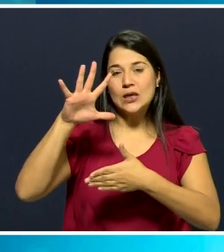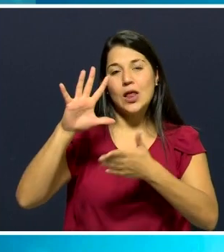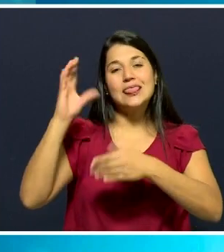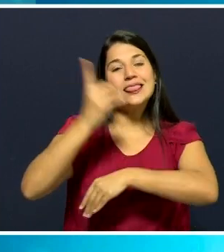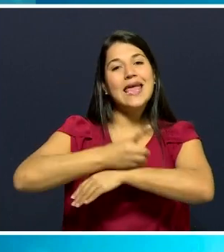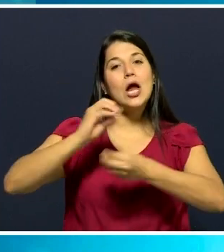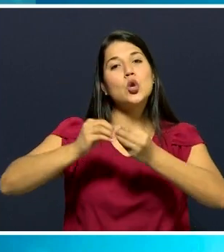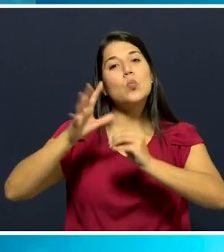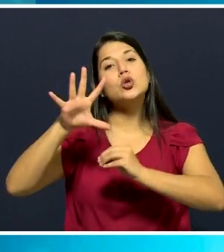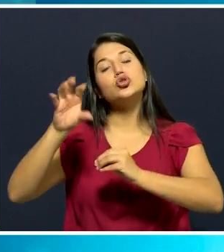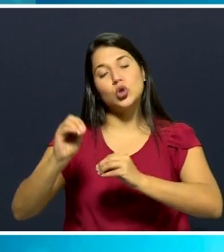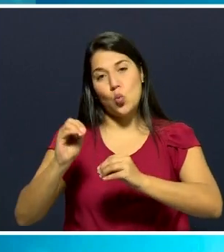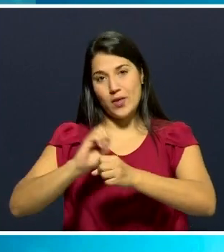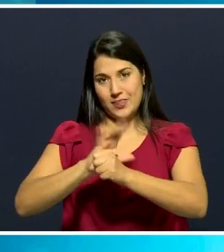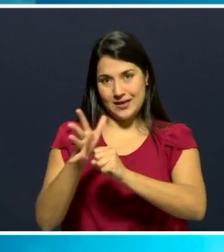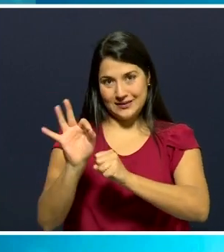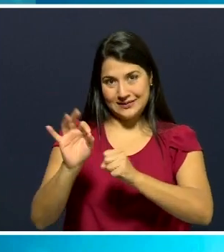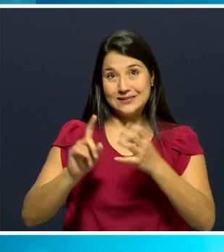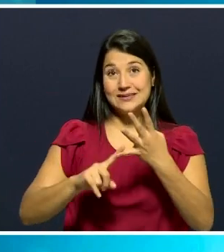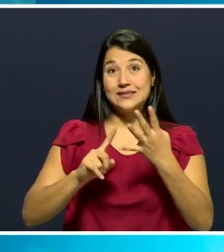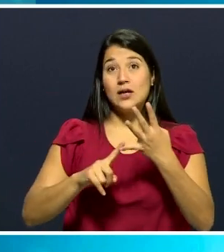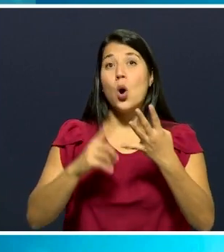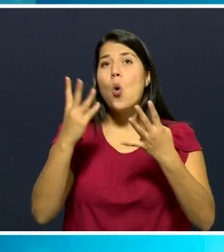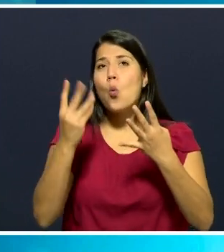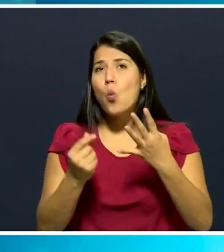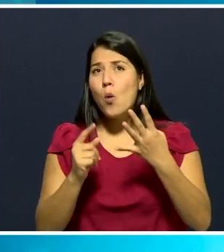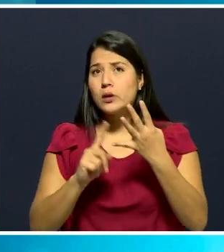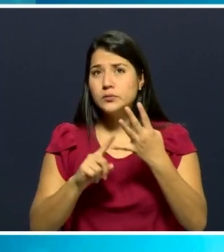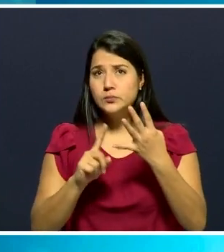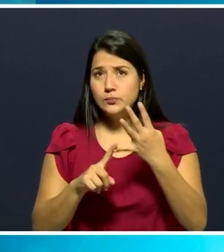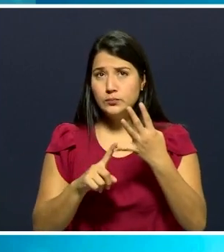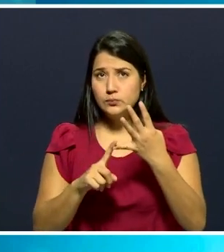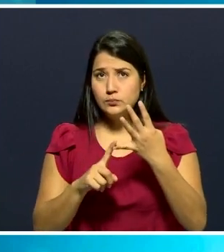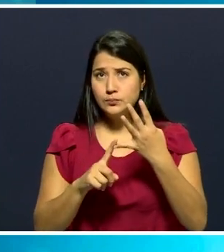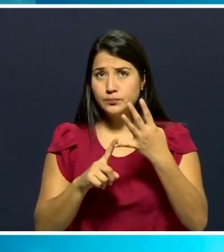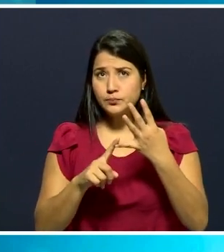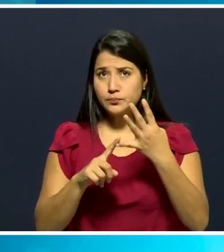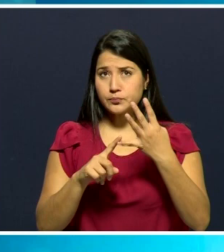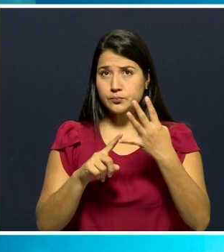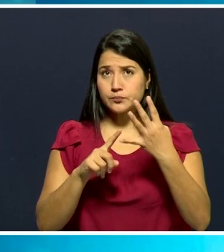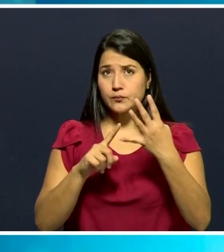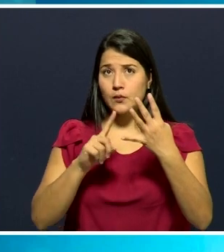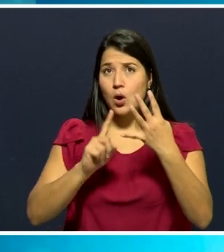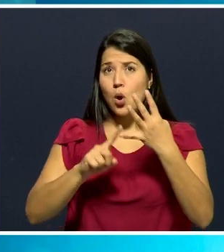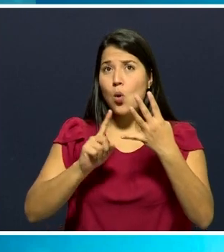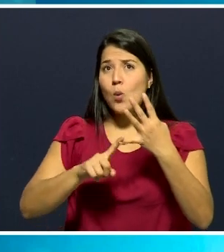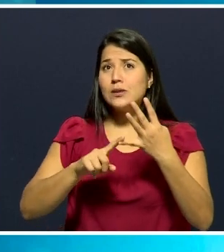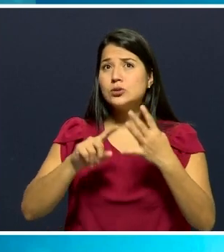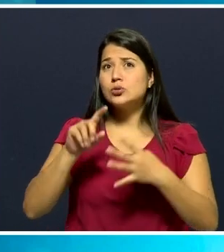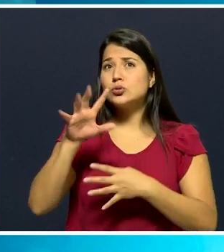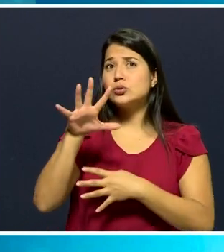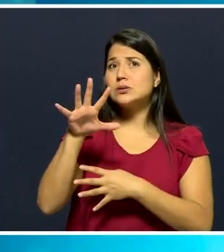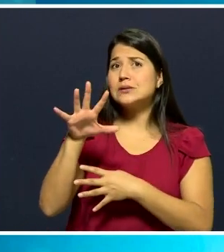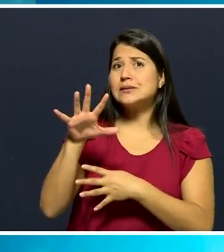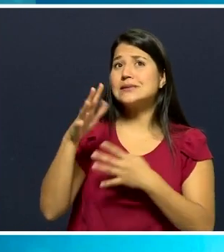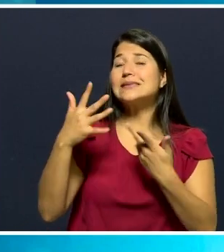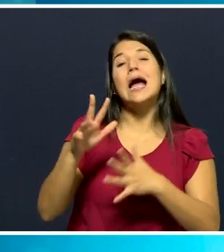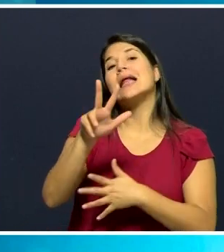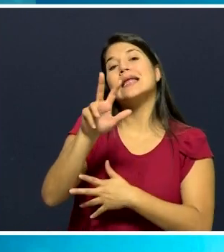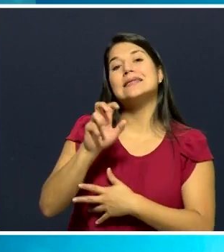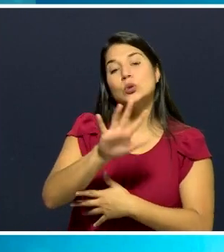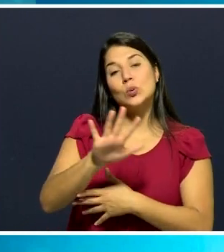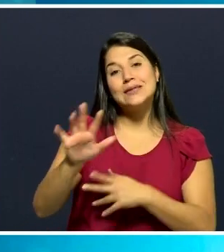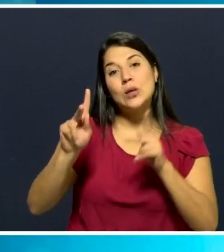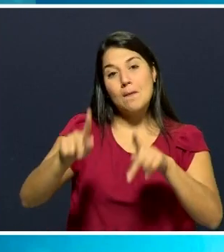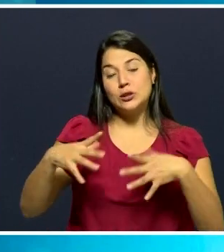196 recuperados y para este 1 de mayo, tal y como lo mencionamos, día 58, hay 355